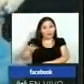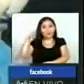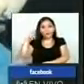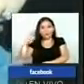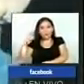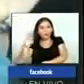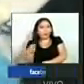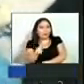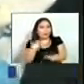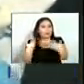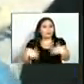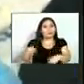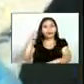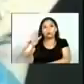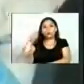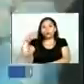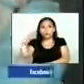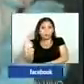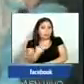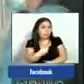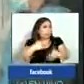han recuperado 210 personas.